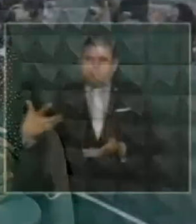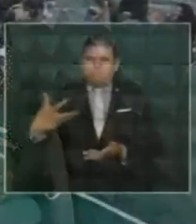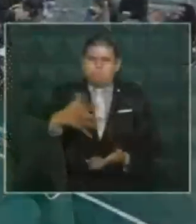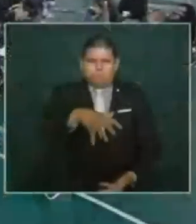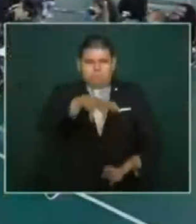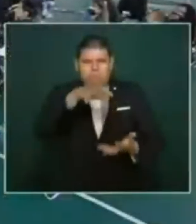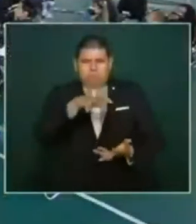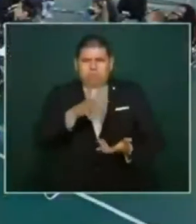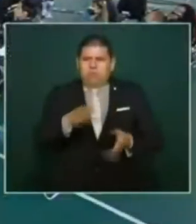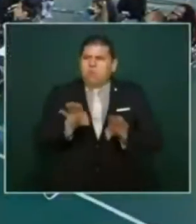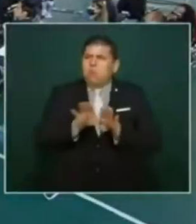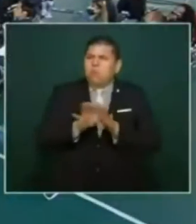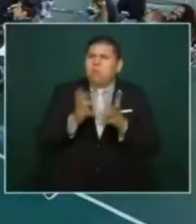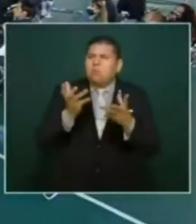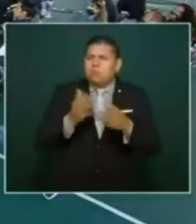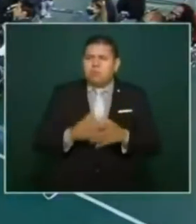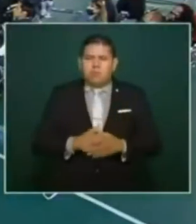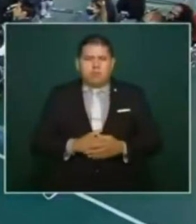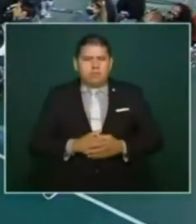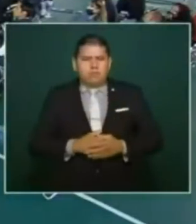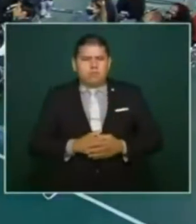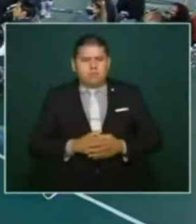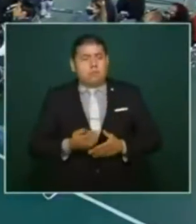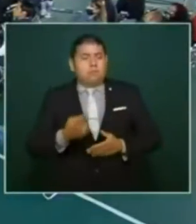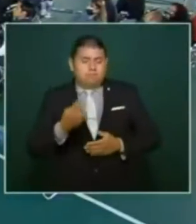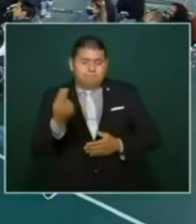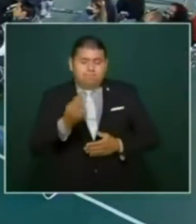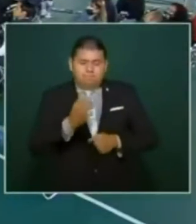hay que hacer la investigación.